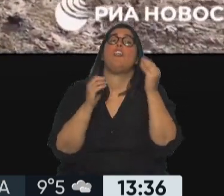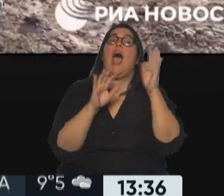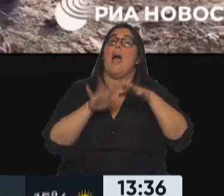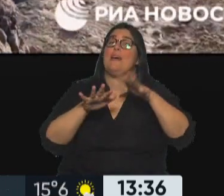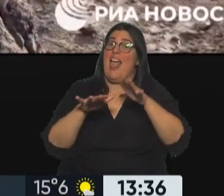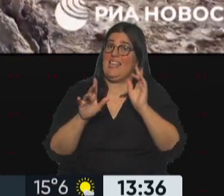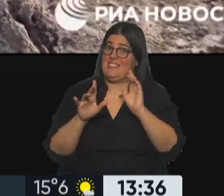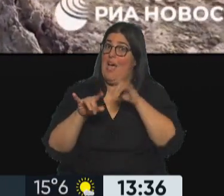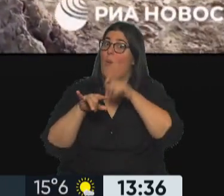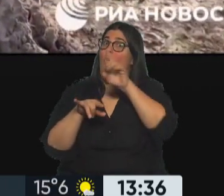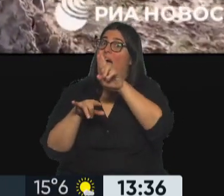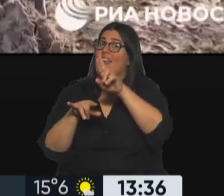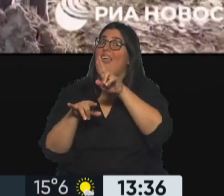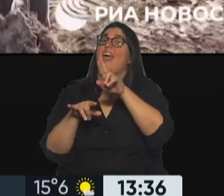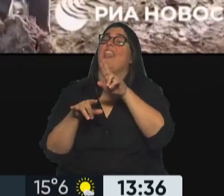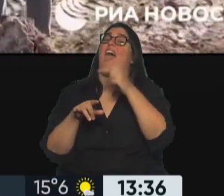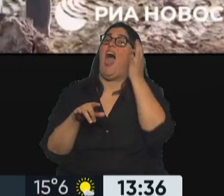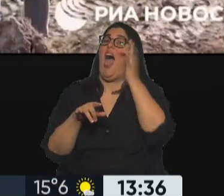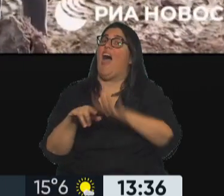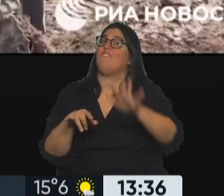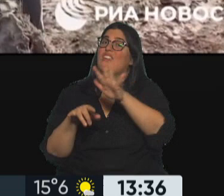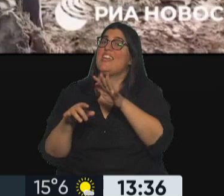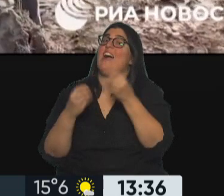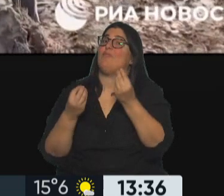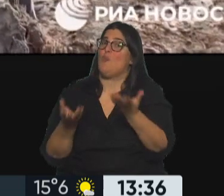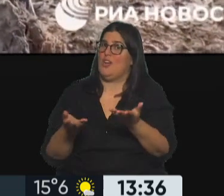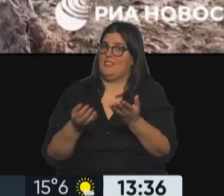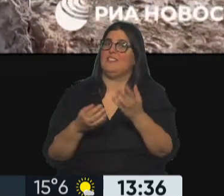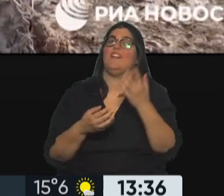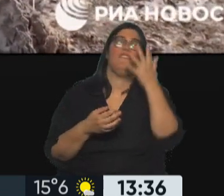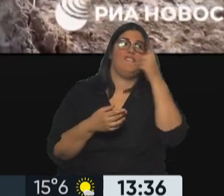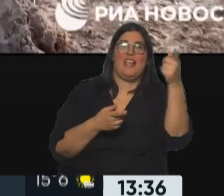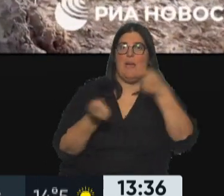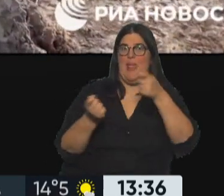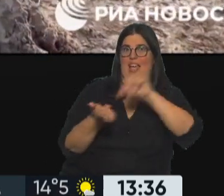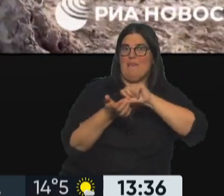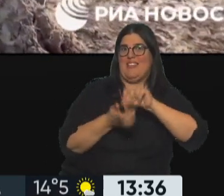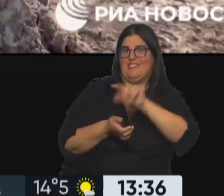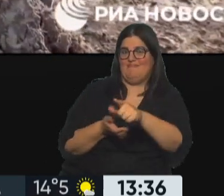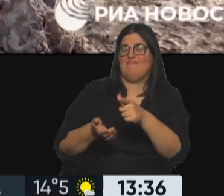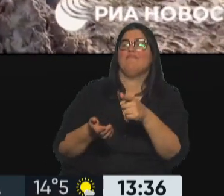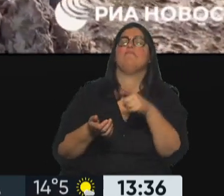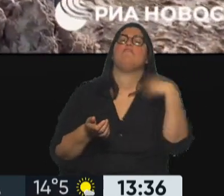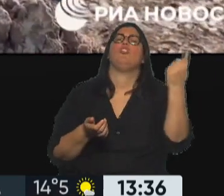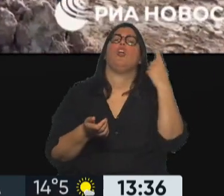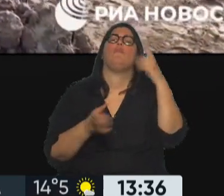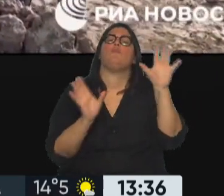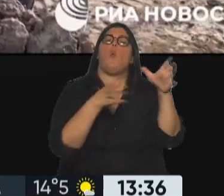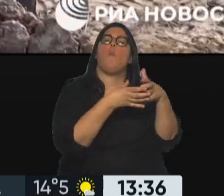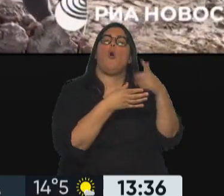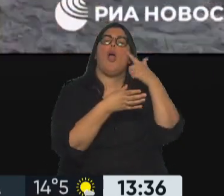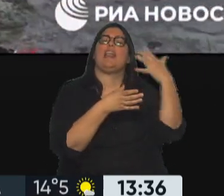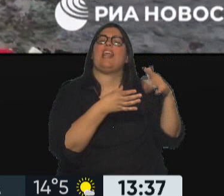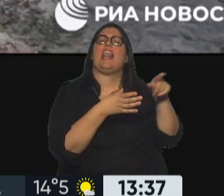que domina Francia. Un atentado de la inteligencia estadounidense y británica en relación, o sea,